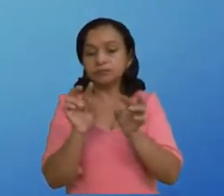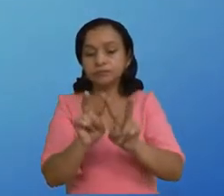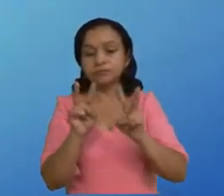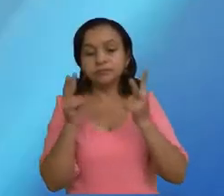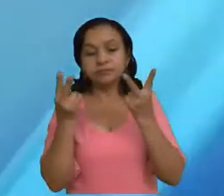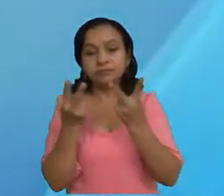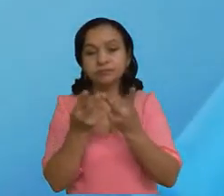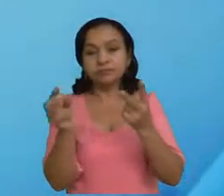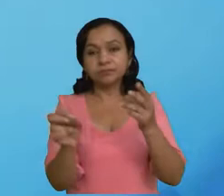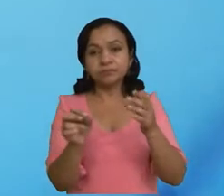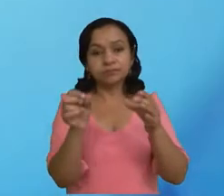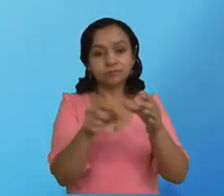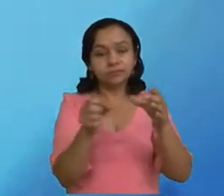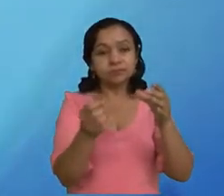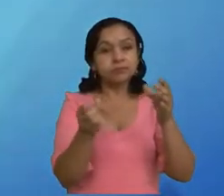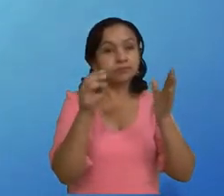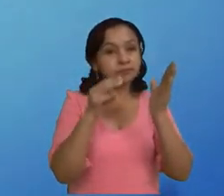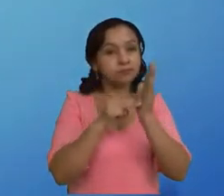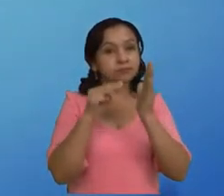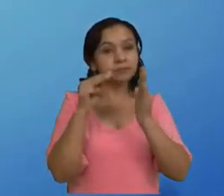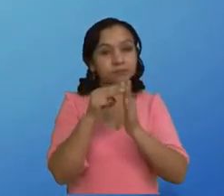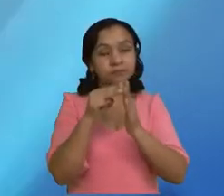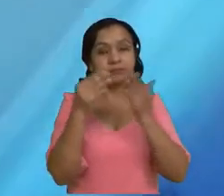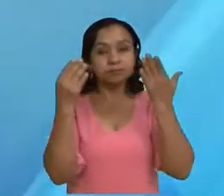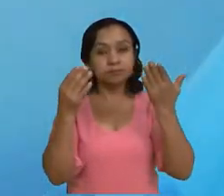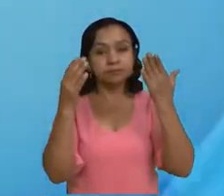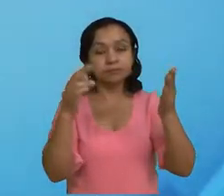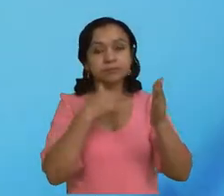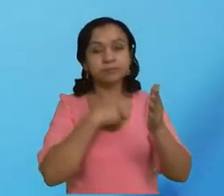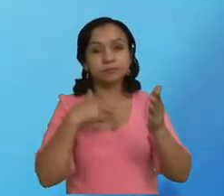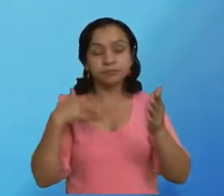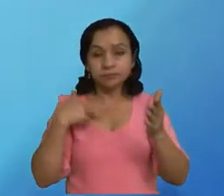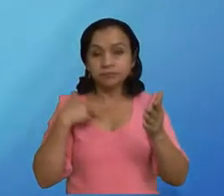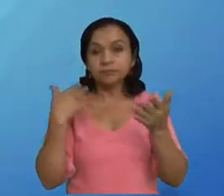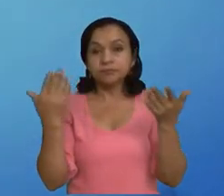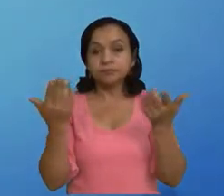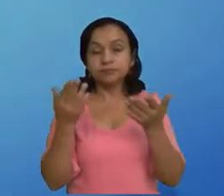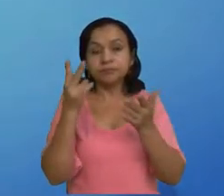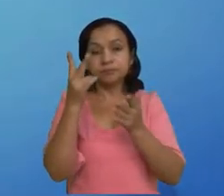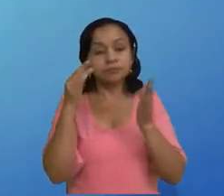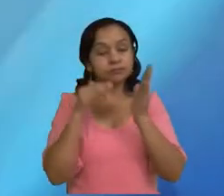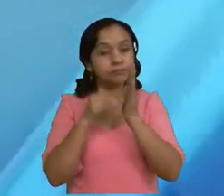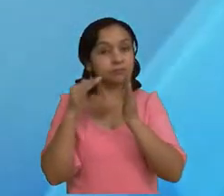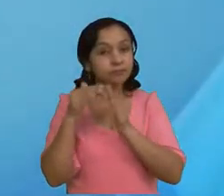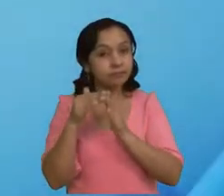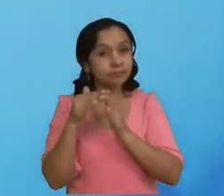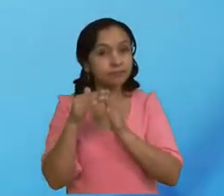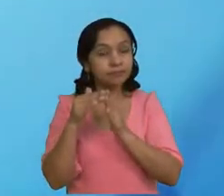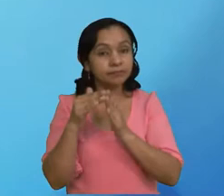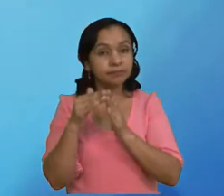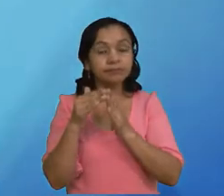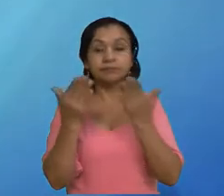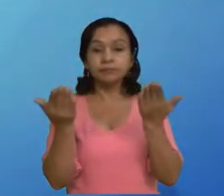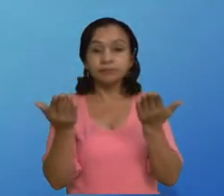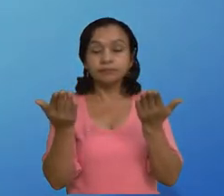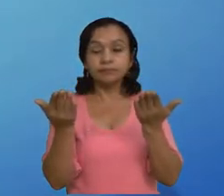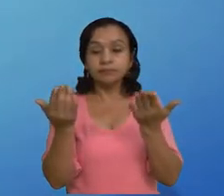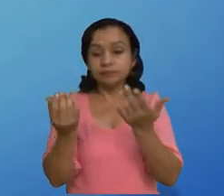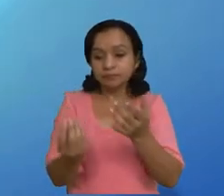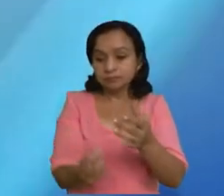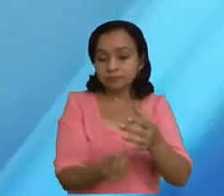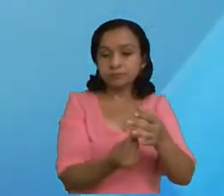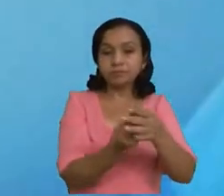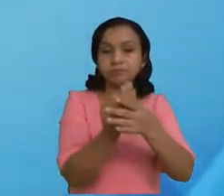más de 1 millón, en reservorios para captación de agua 2 millones, y la cantidad de